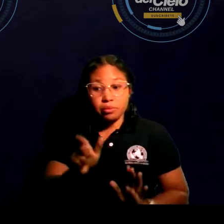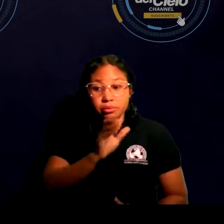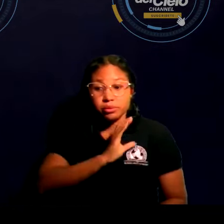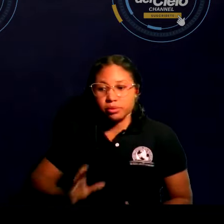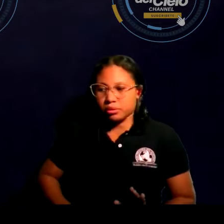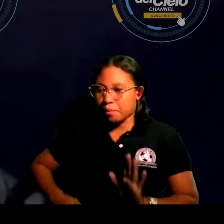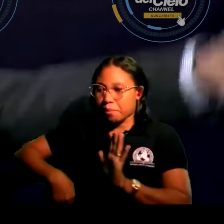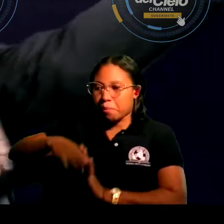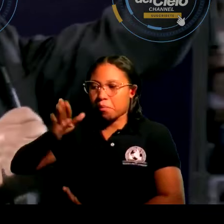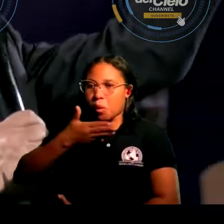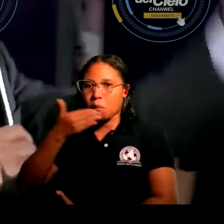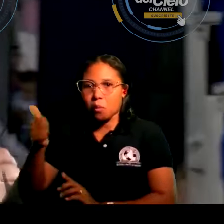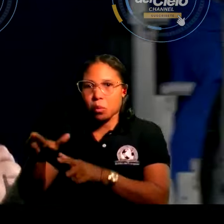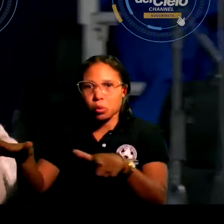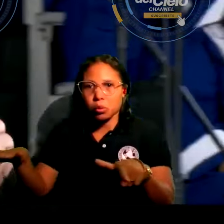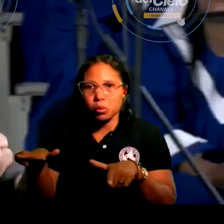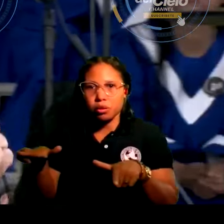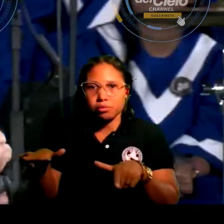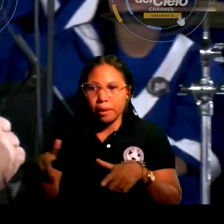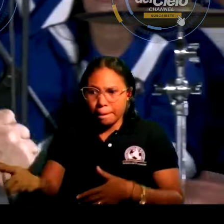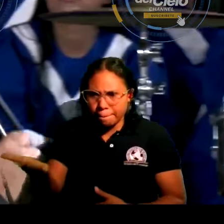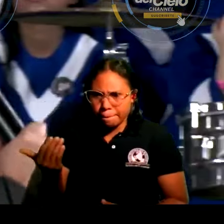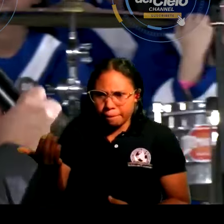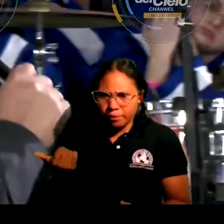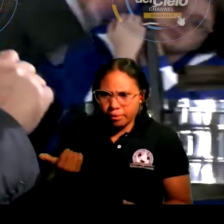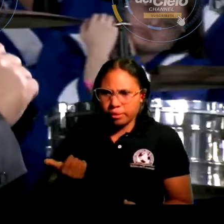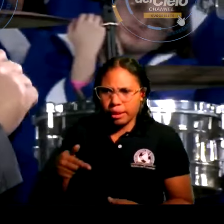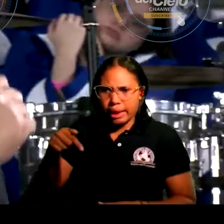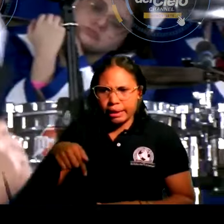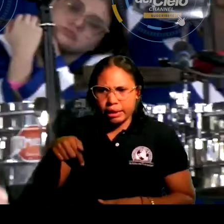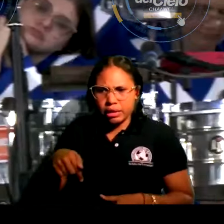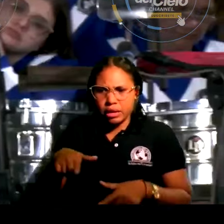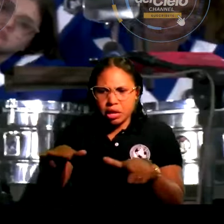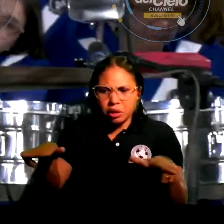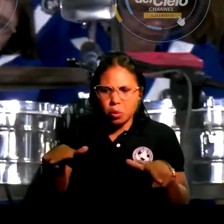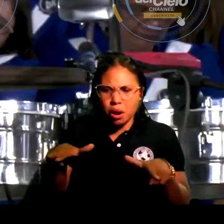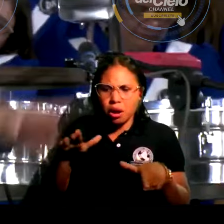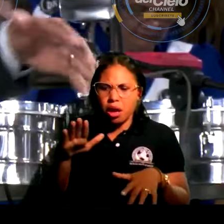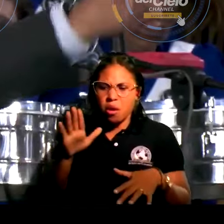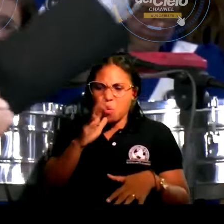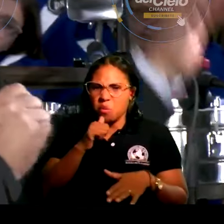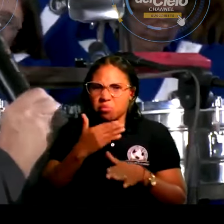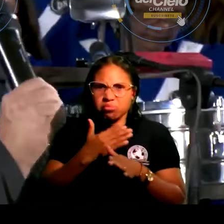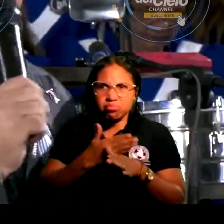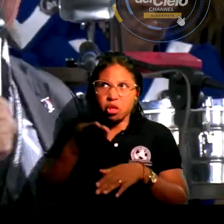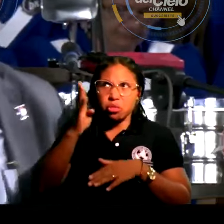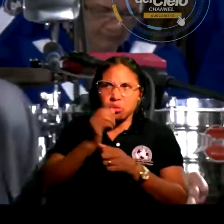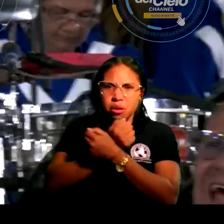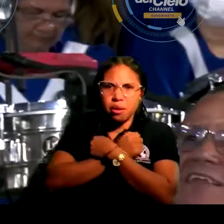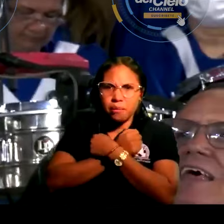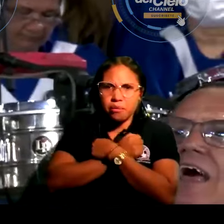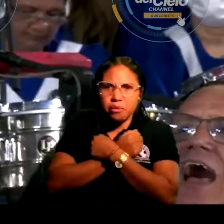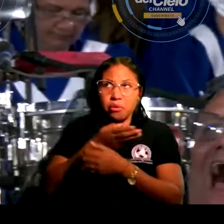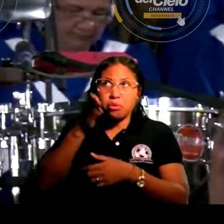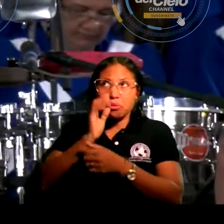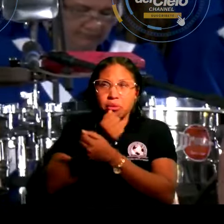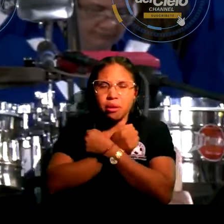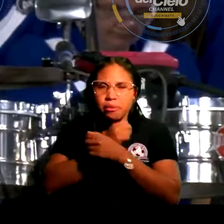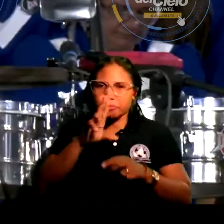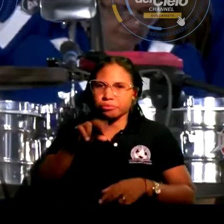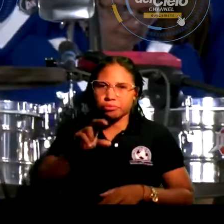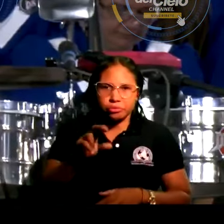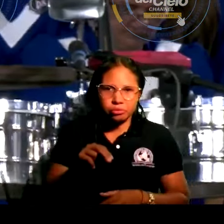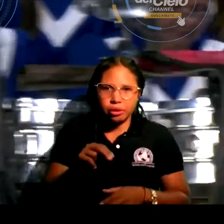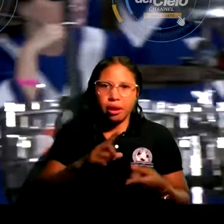Y algunos dicen, venga para acá, que aquí no hay problema, Dios es amor. Dios es amor, mi amigo. Dios